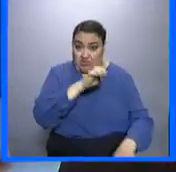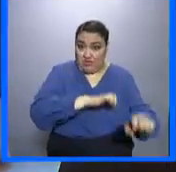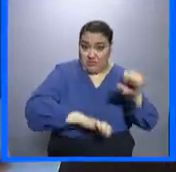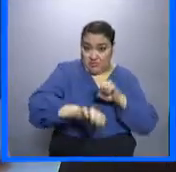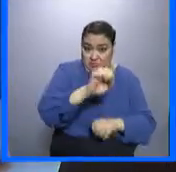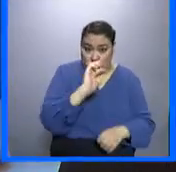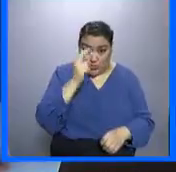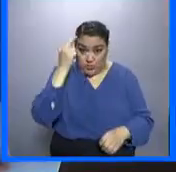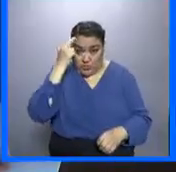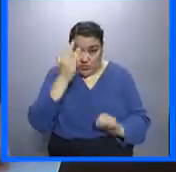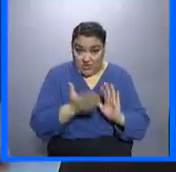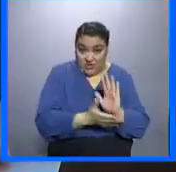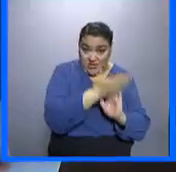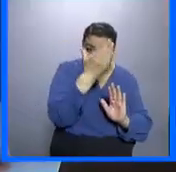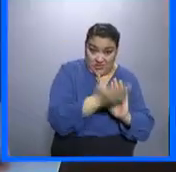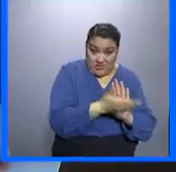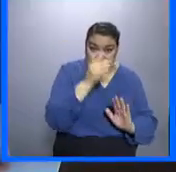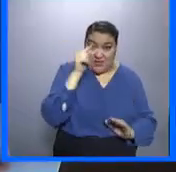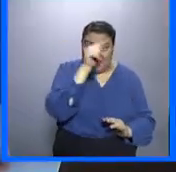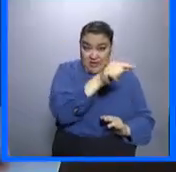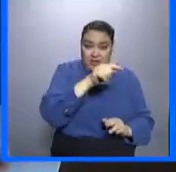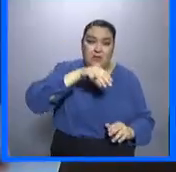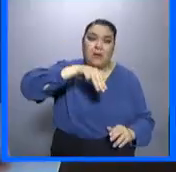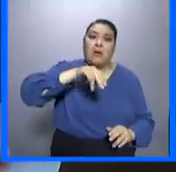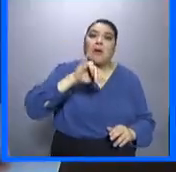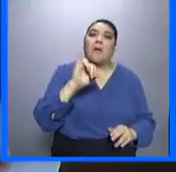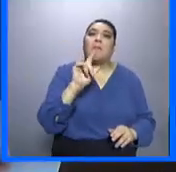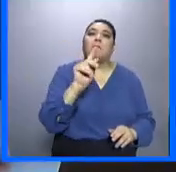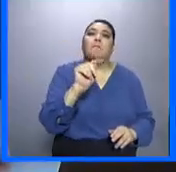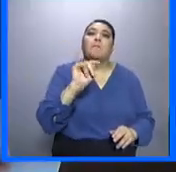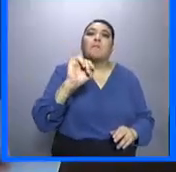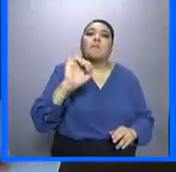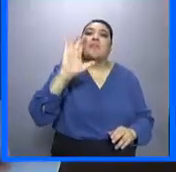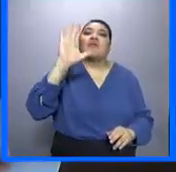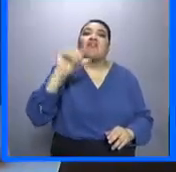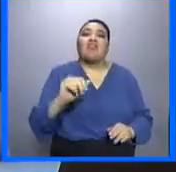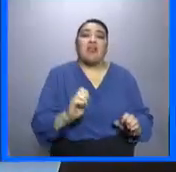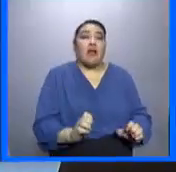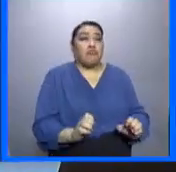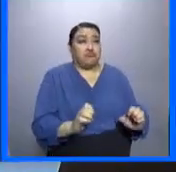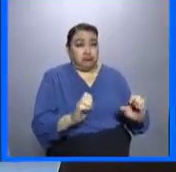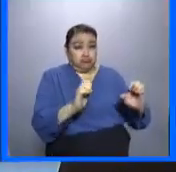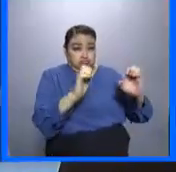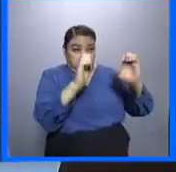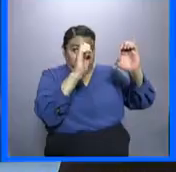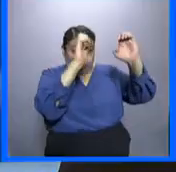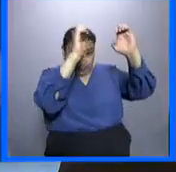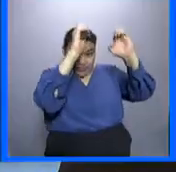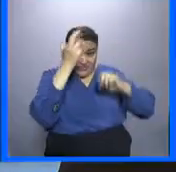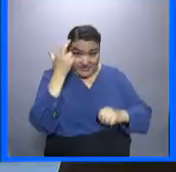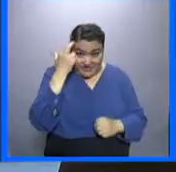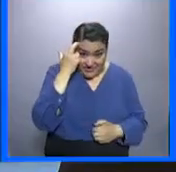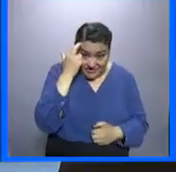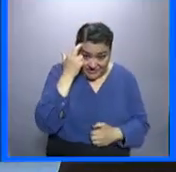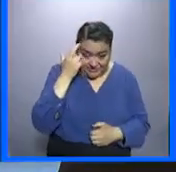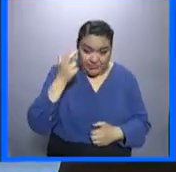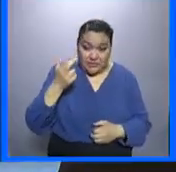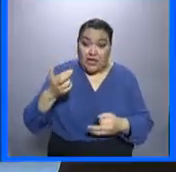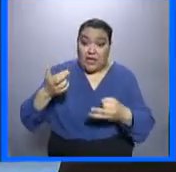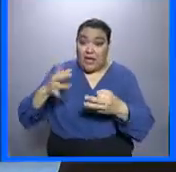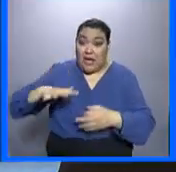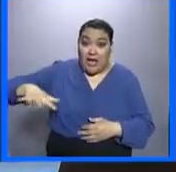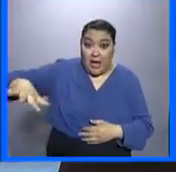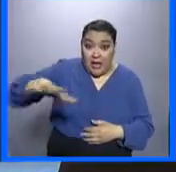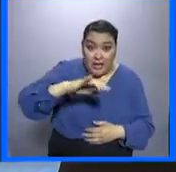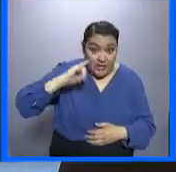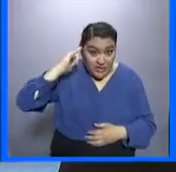del megaproyecto de Mítica, ¿no? Que bueno, no aniquiló todavía al pueblo,